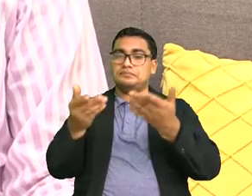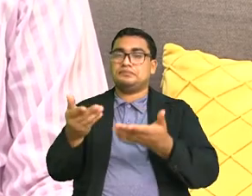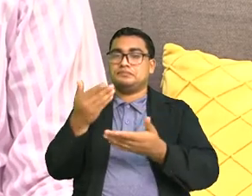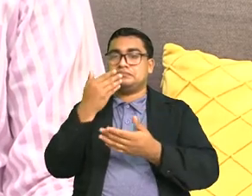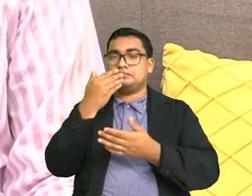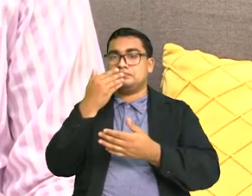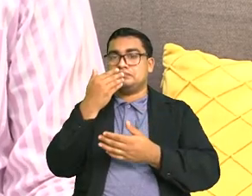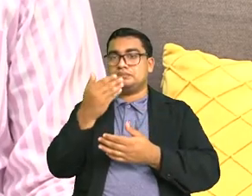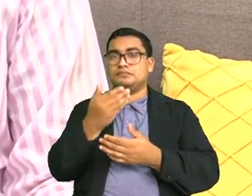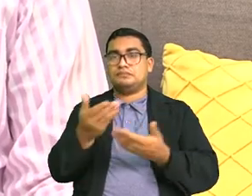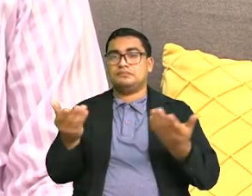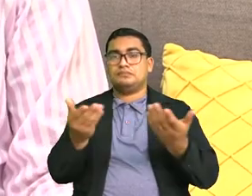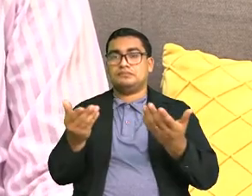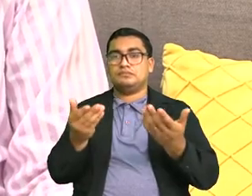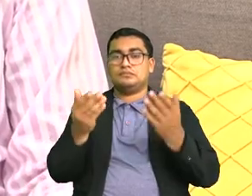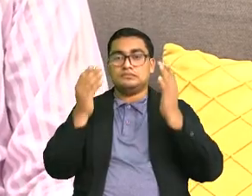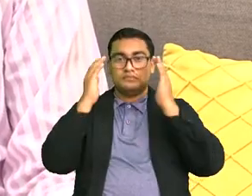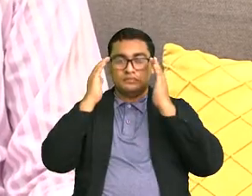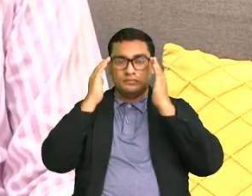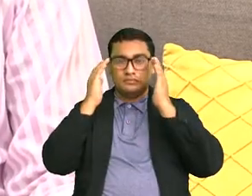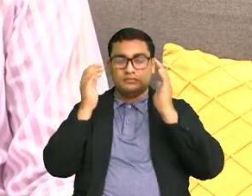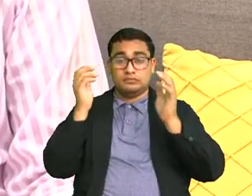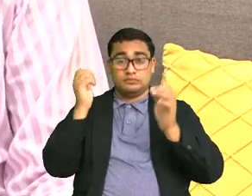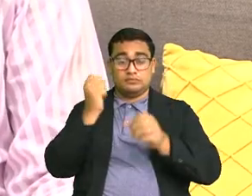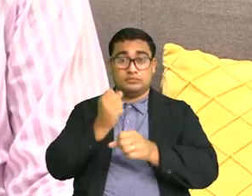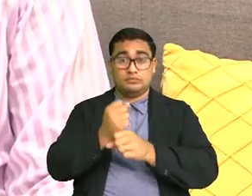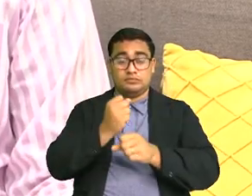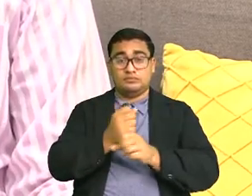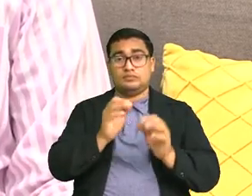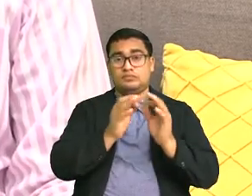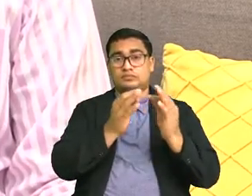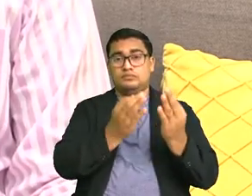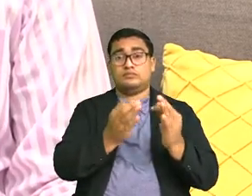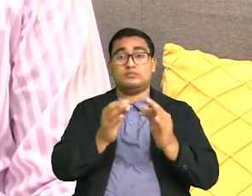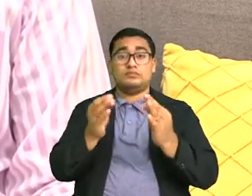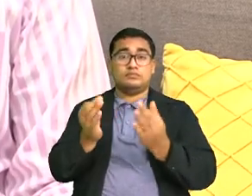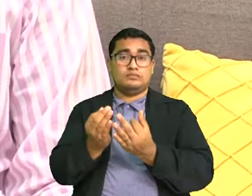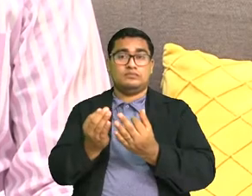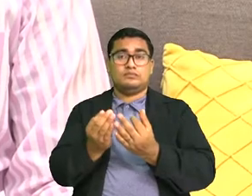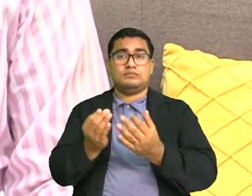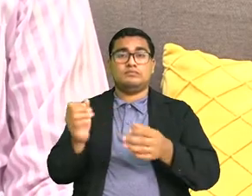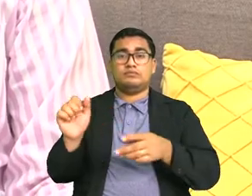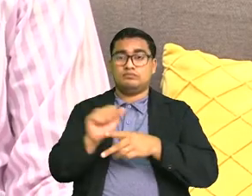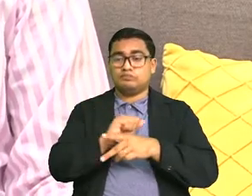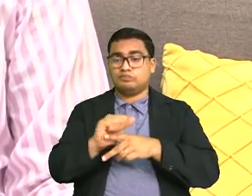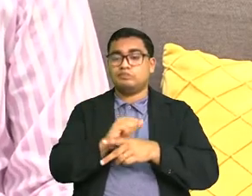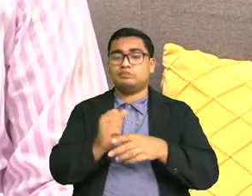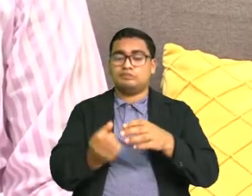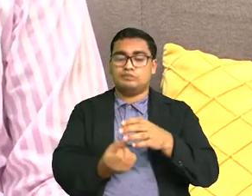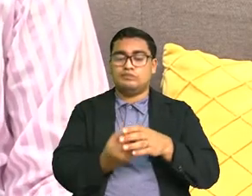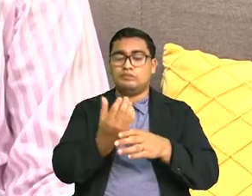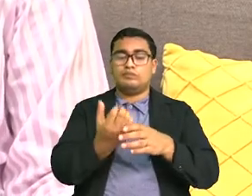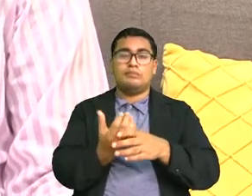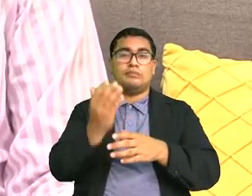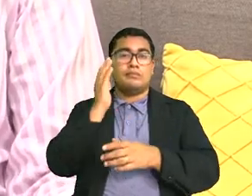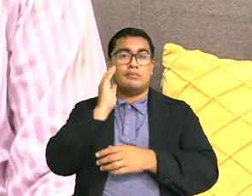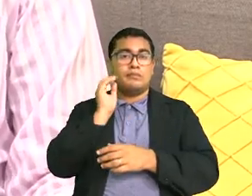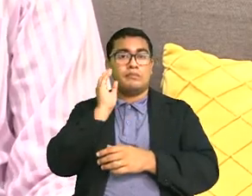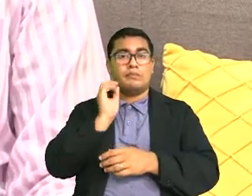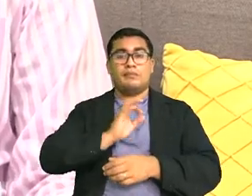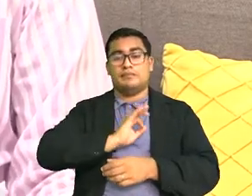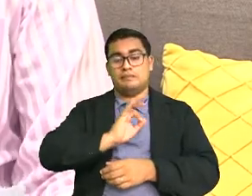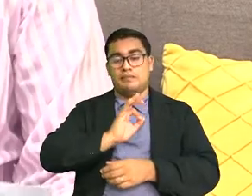la discusión que se hace en la forma en la familia de lo que se practique se valida y de lo que se experimenta en la finca